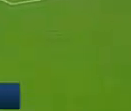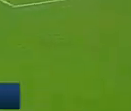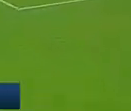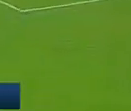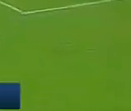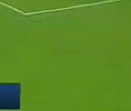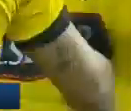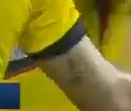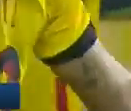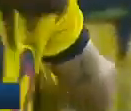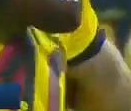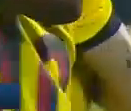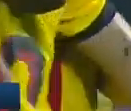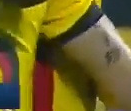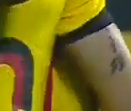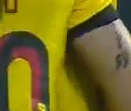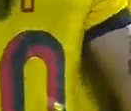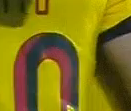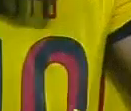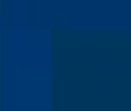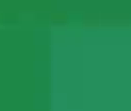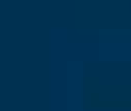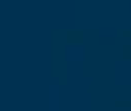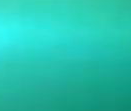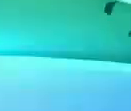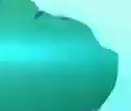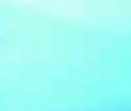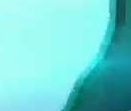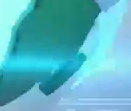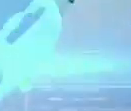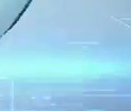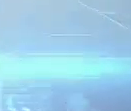Así empieza la noticia, Emisión Estelar.